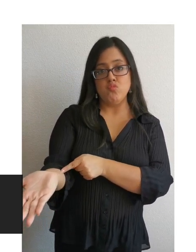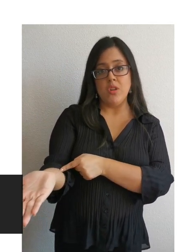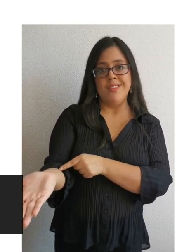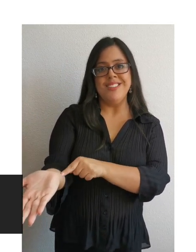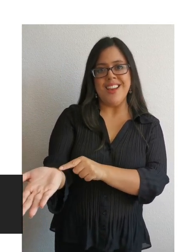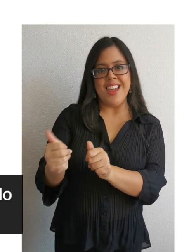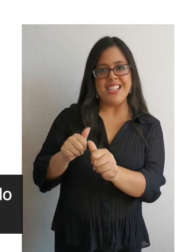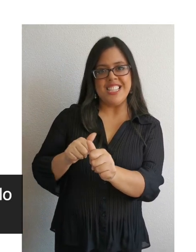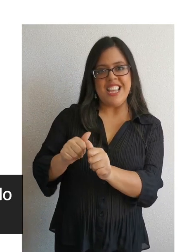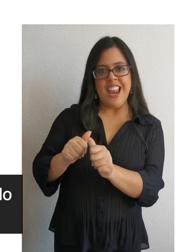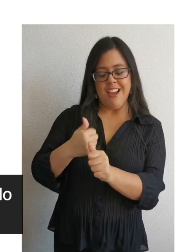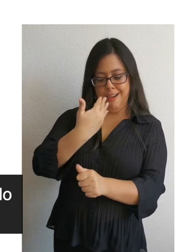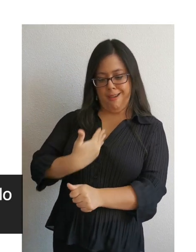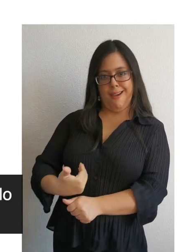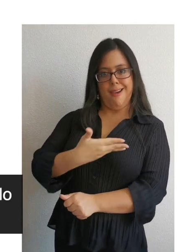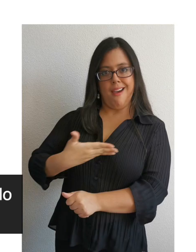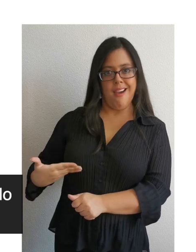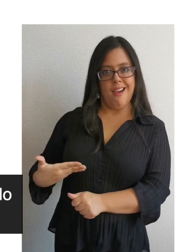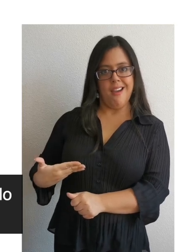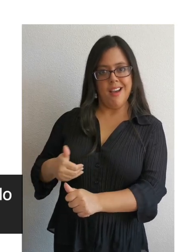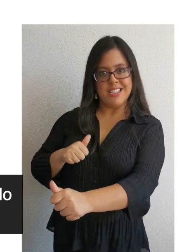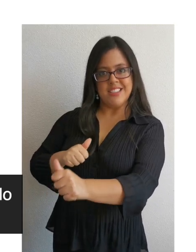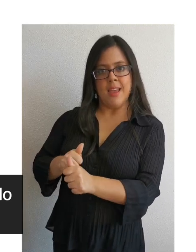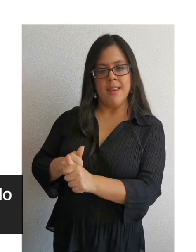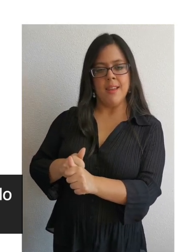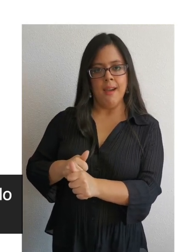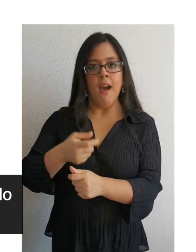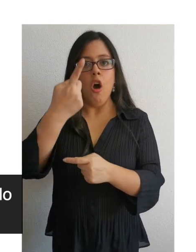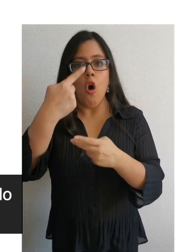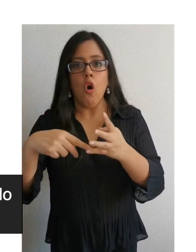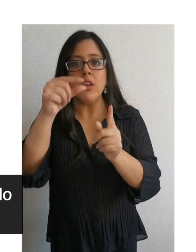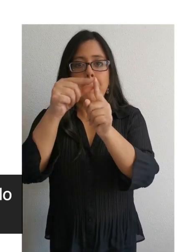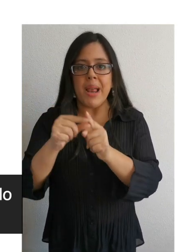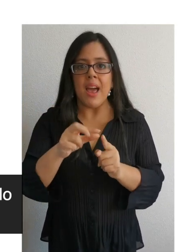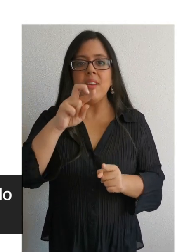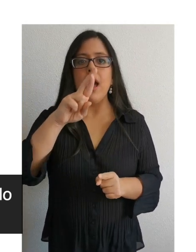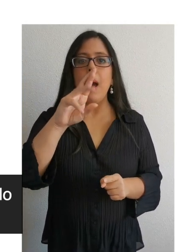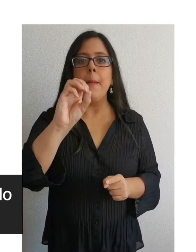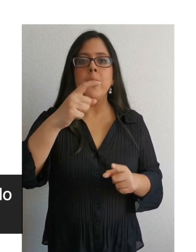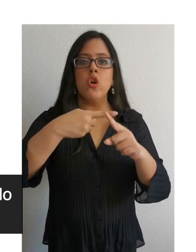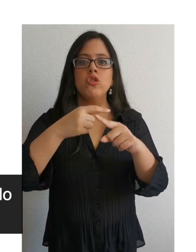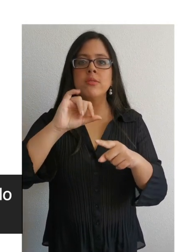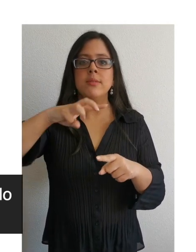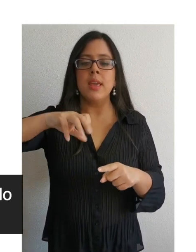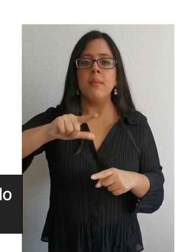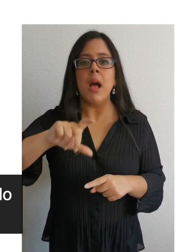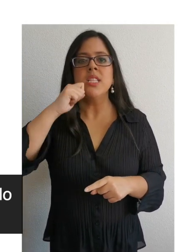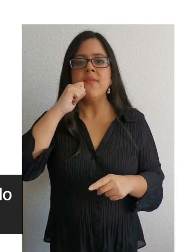medial. Otros términos muy utilizados son proximal, que es lo